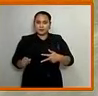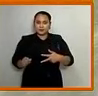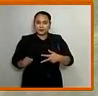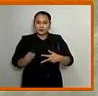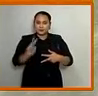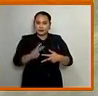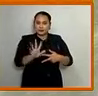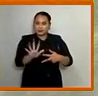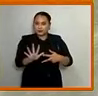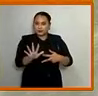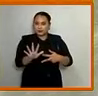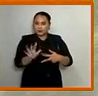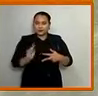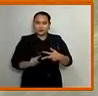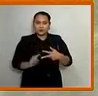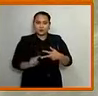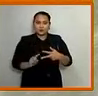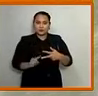25, tercer y último número.